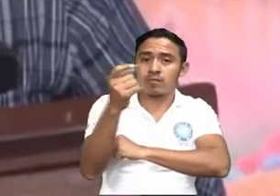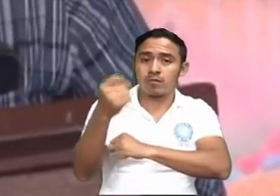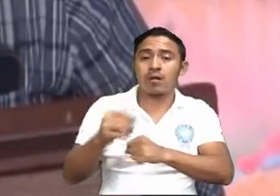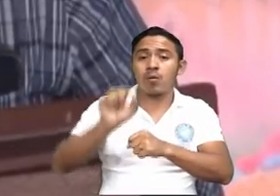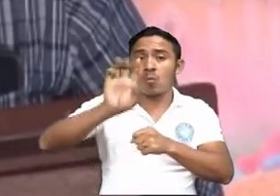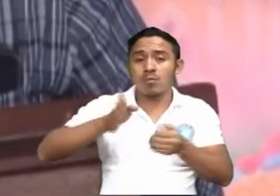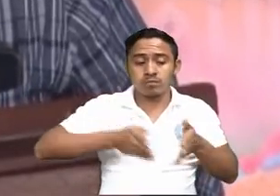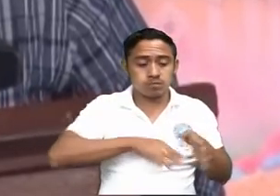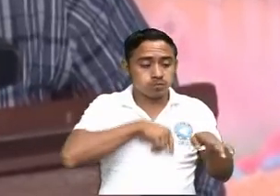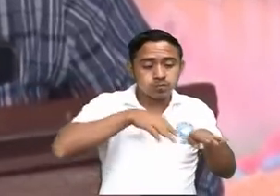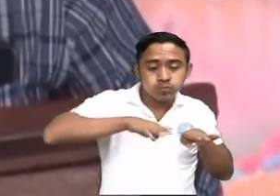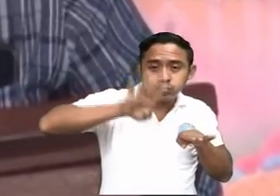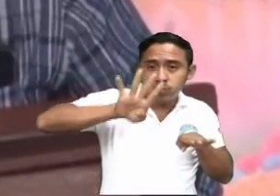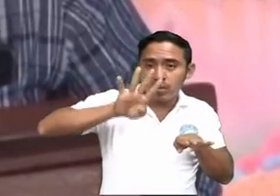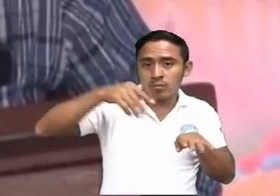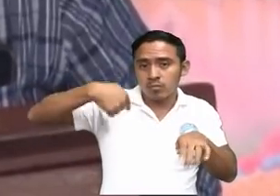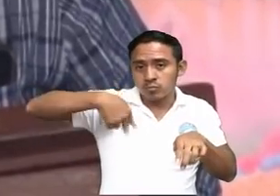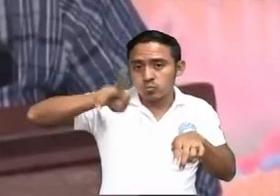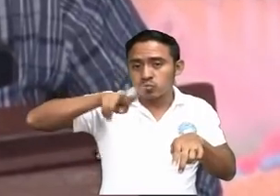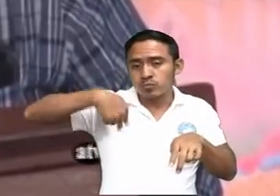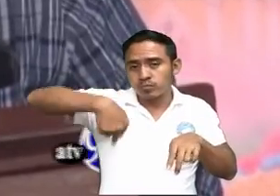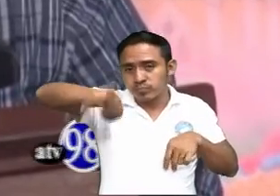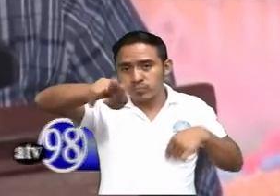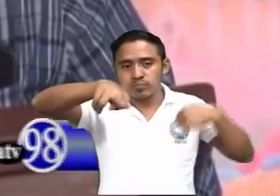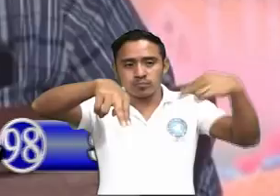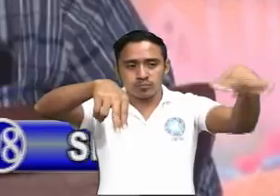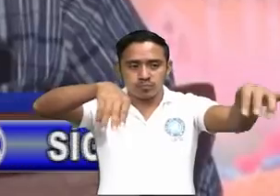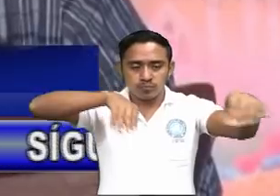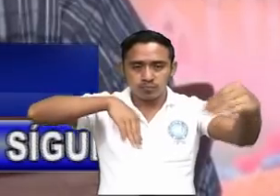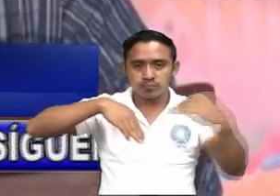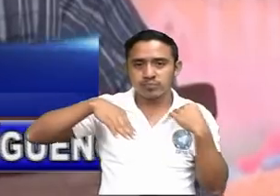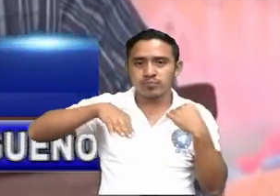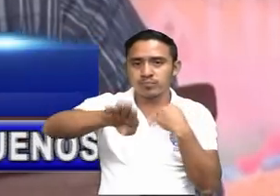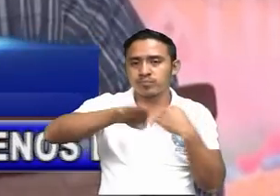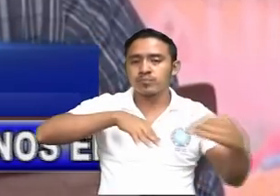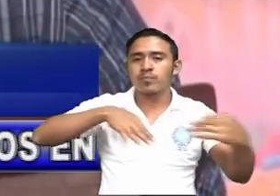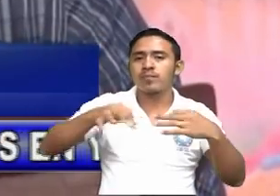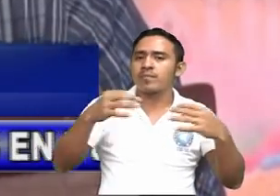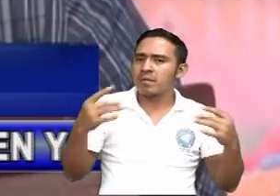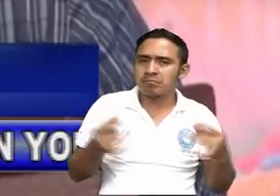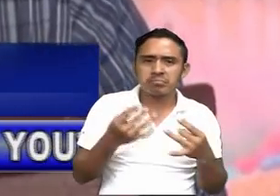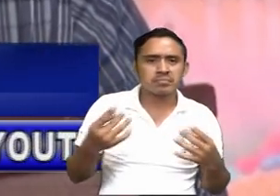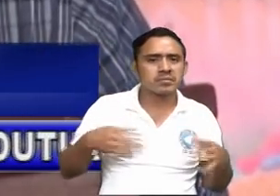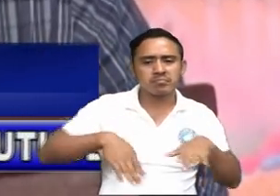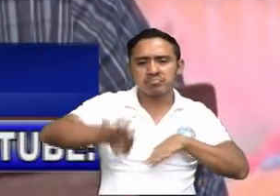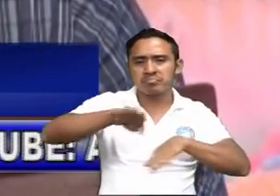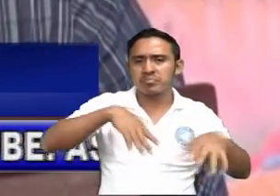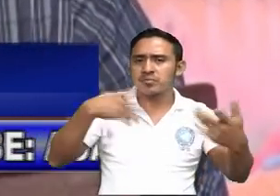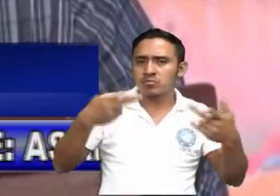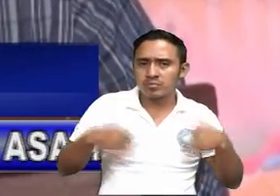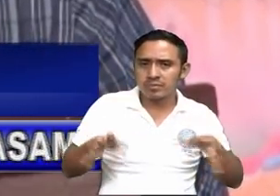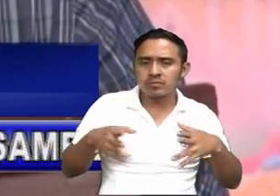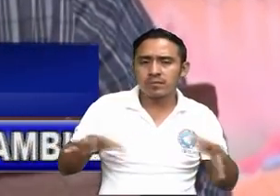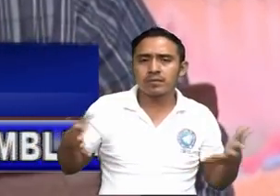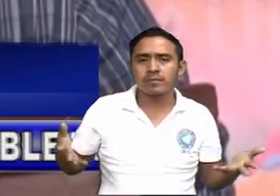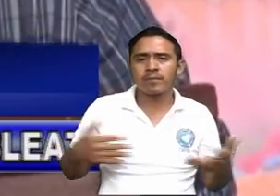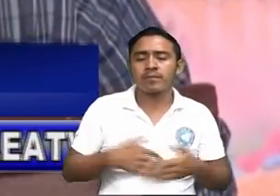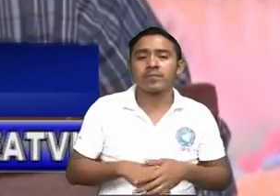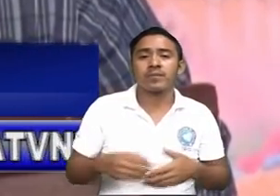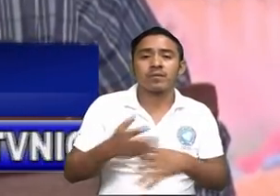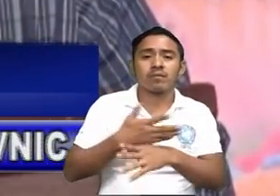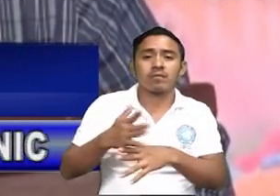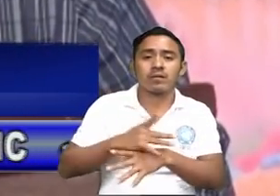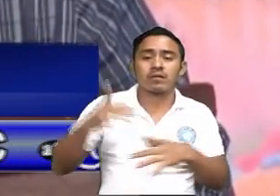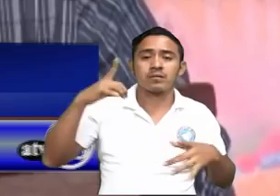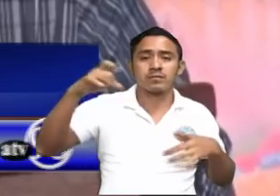4 carriles, también va a mejorar el flujo de vehículos para los